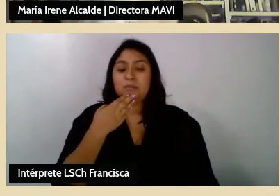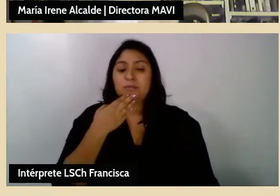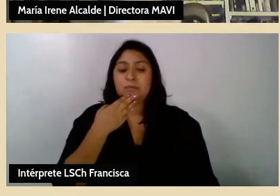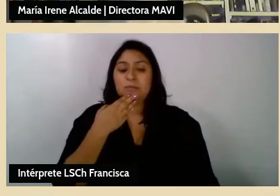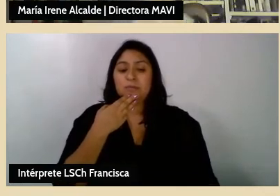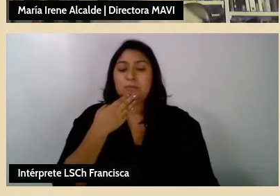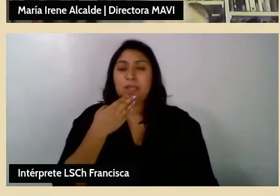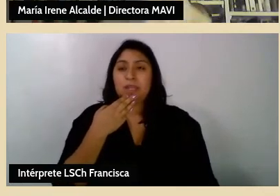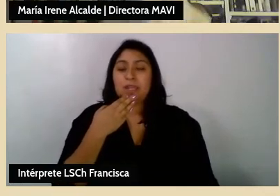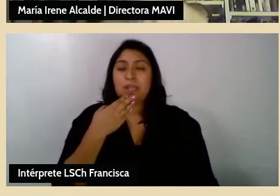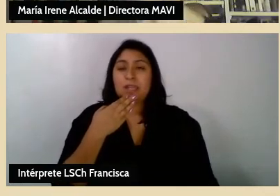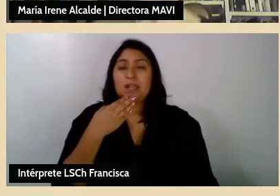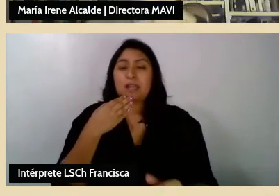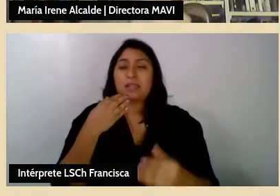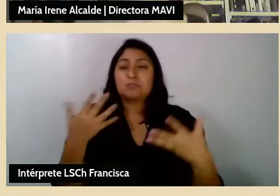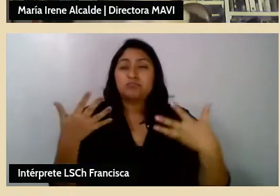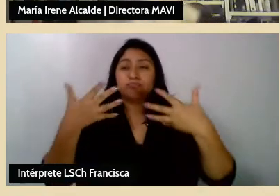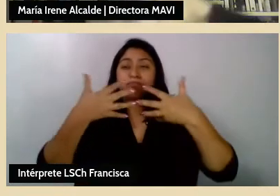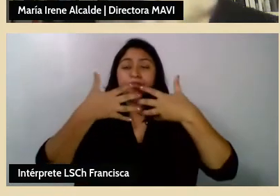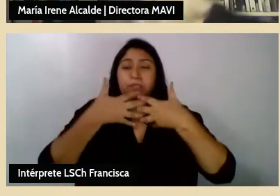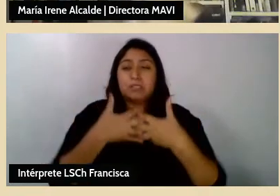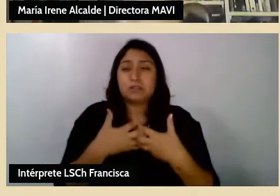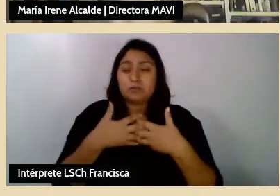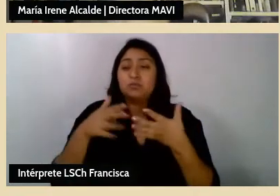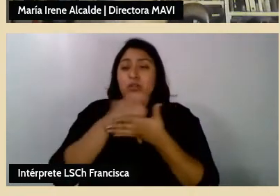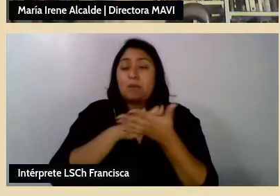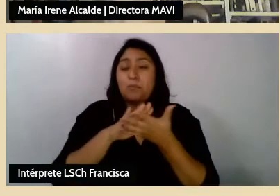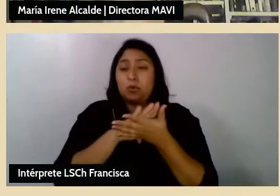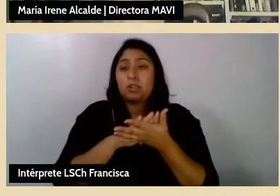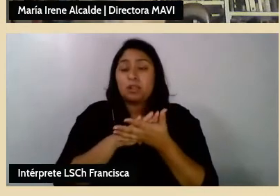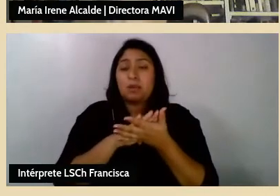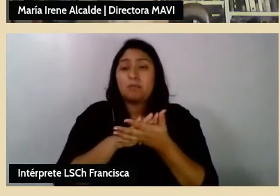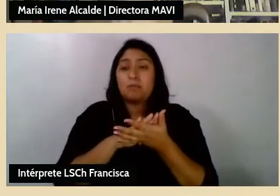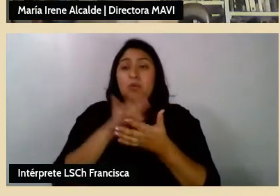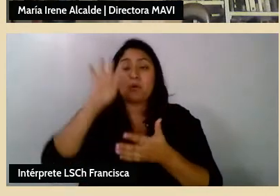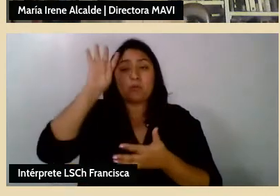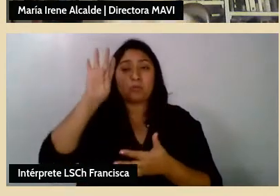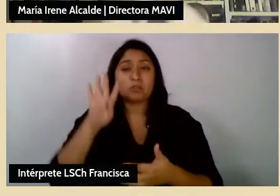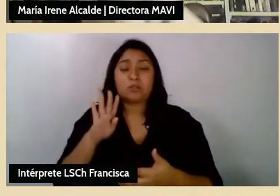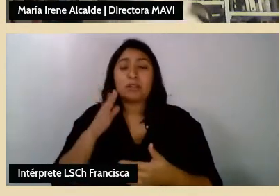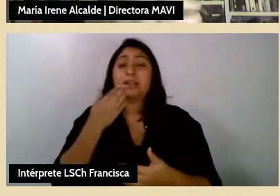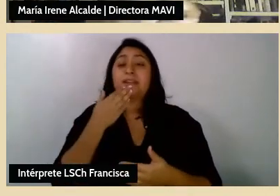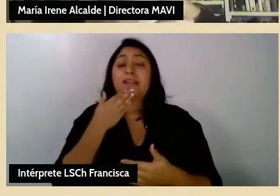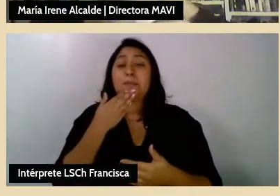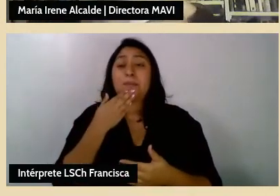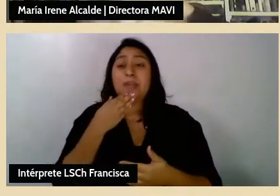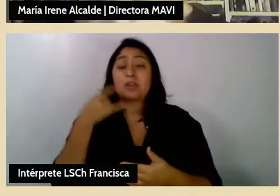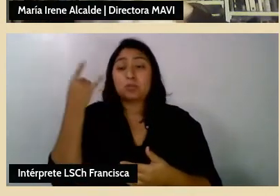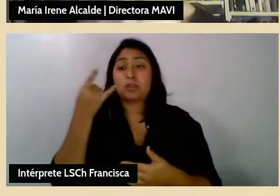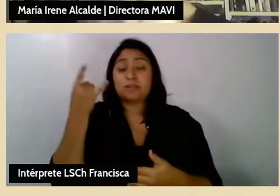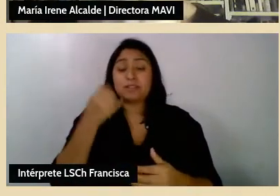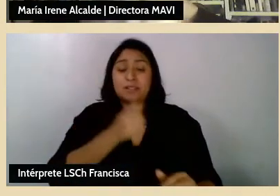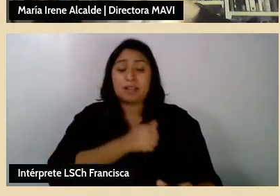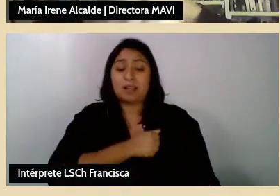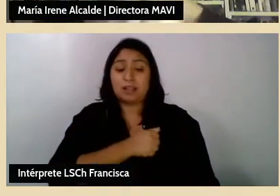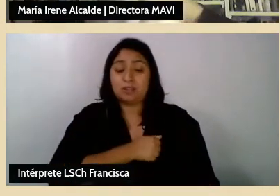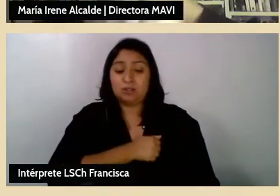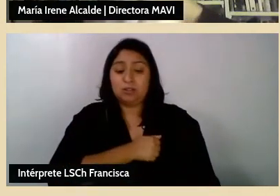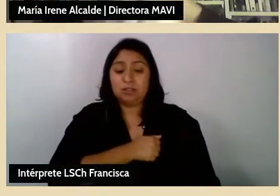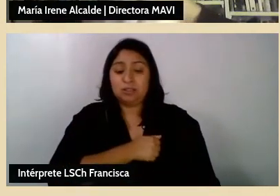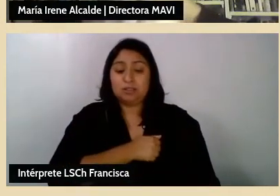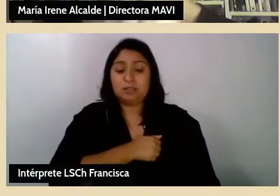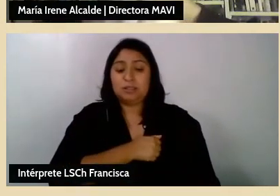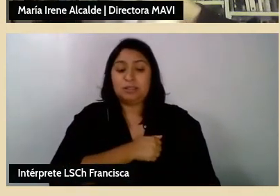se fusionan, que en este caso es el Museo de Artes Visuales y la Universidad Católica. Por lo tanto, María Irene, que esto es una buena,